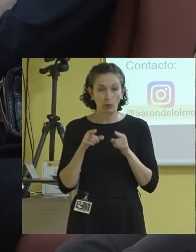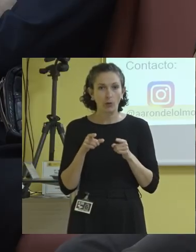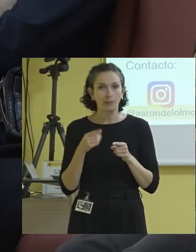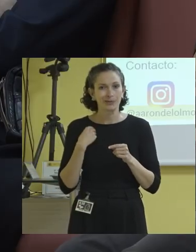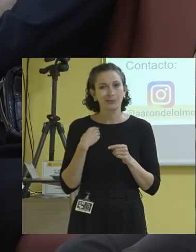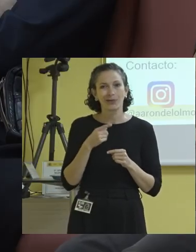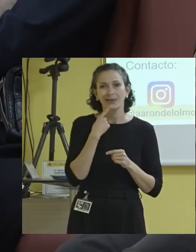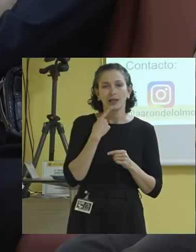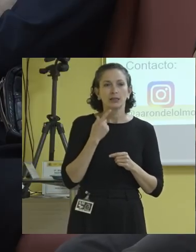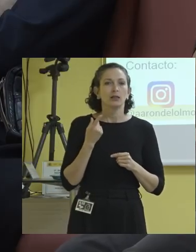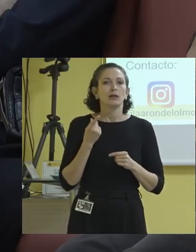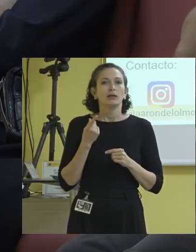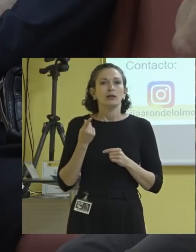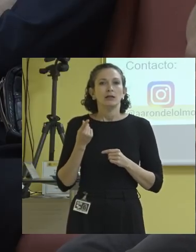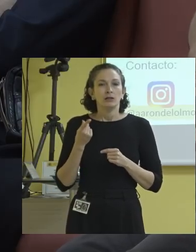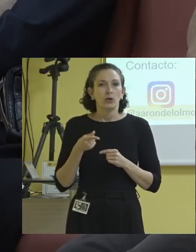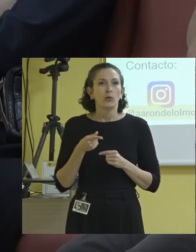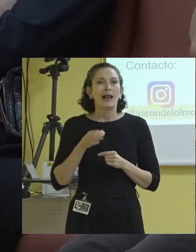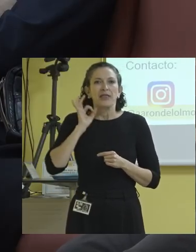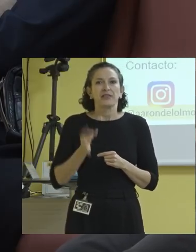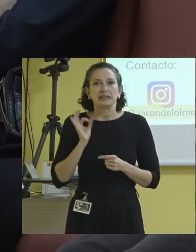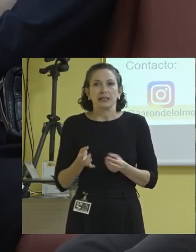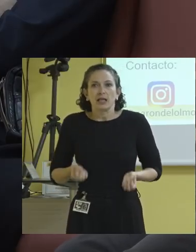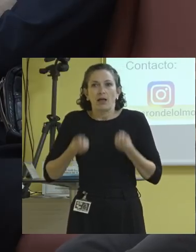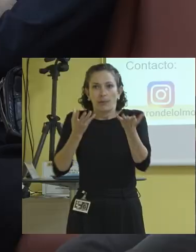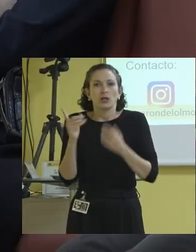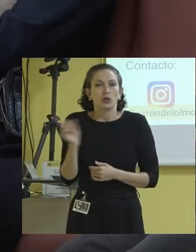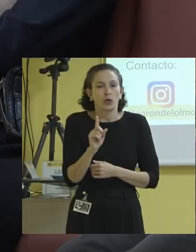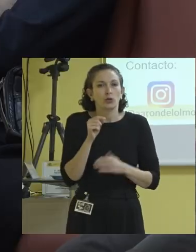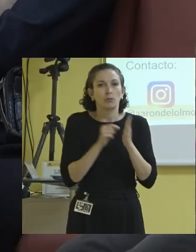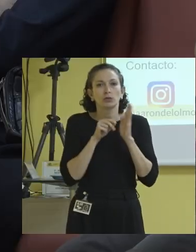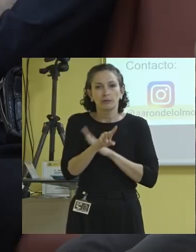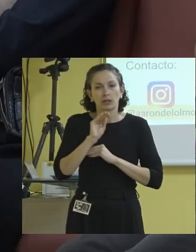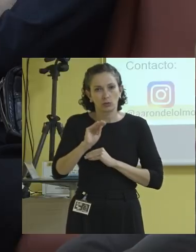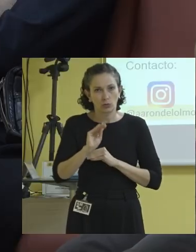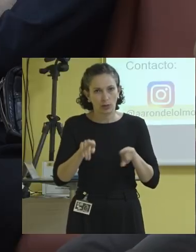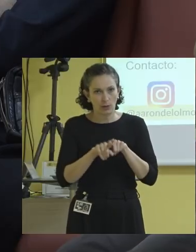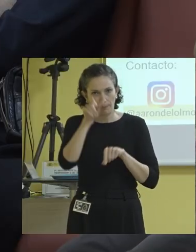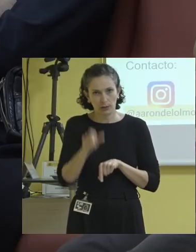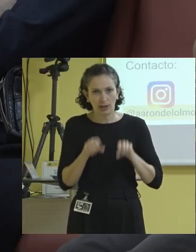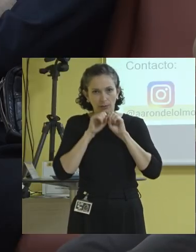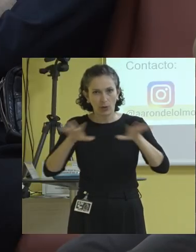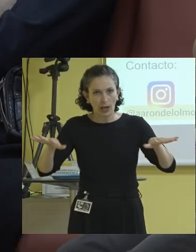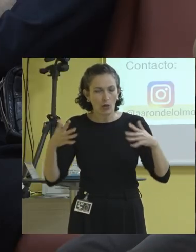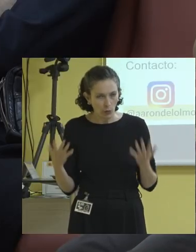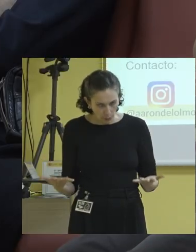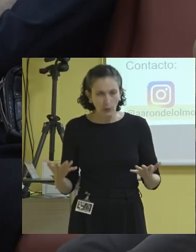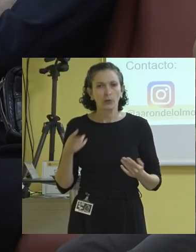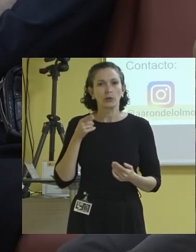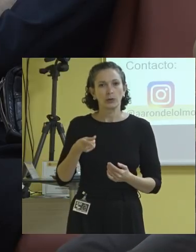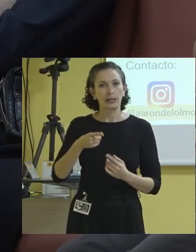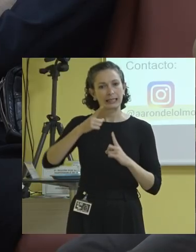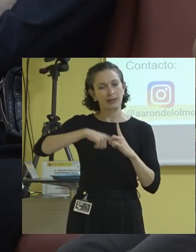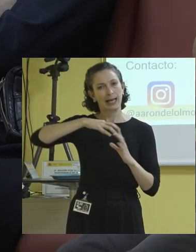esto que tú dices de esta certeza. ¿Cómo puedes, tú, desde tu punto de vista como divulgador eso, cómo se puede tratar de conseguir ese grado